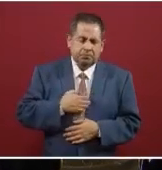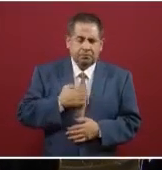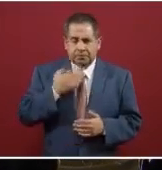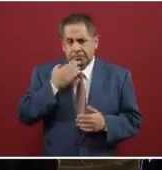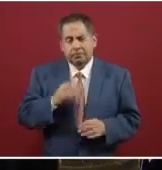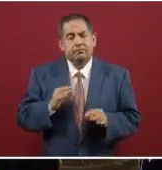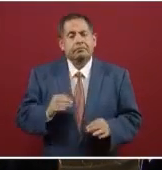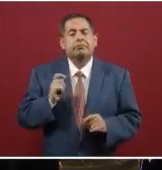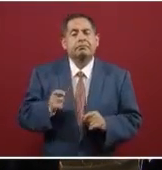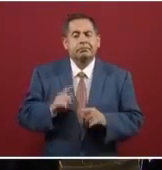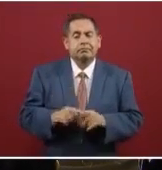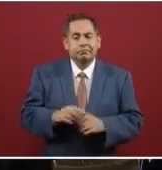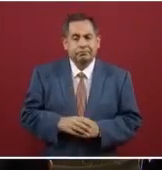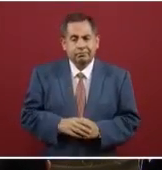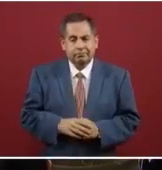poder